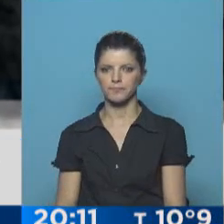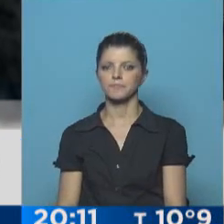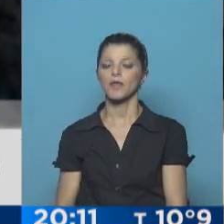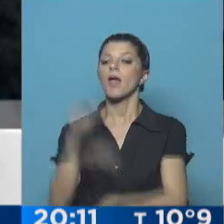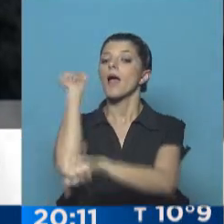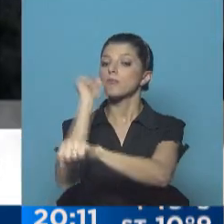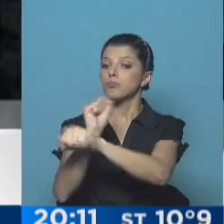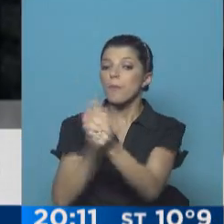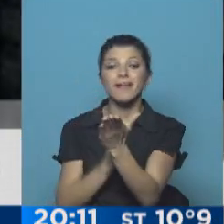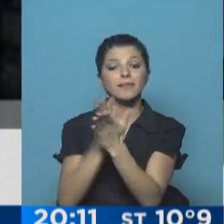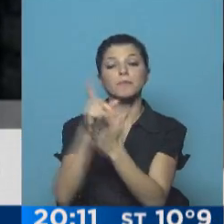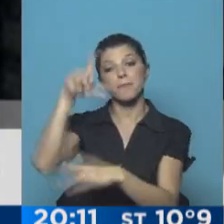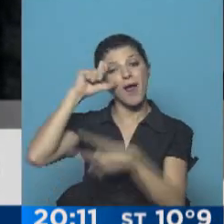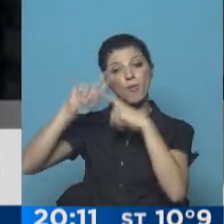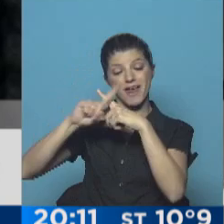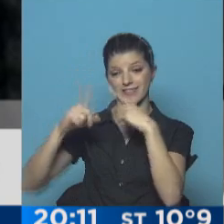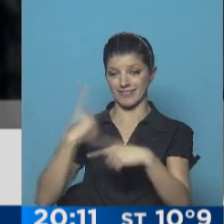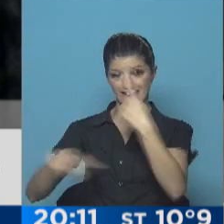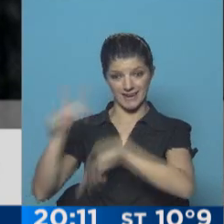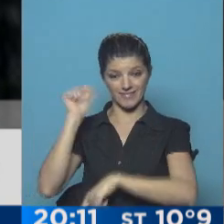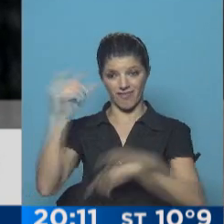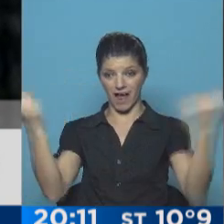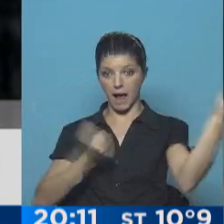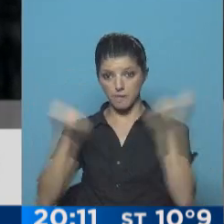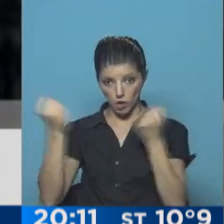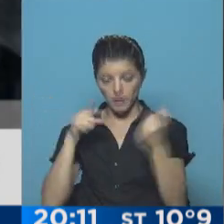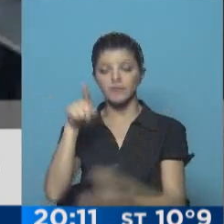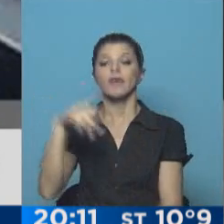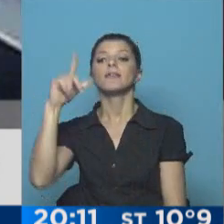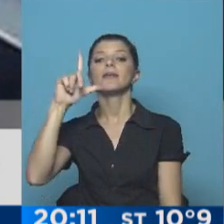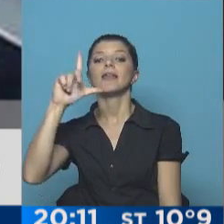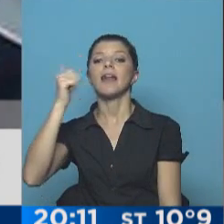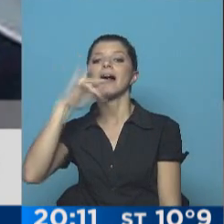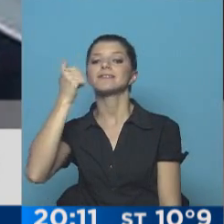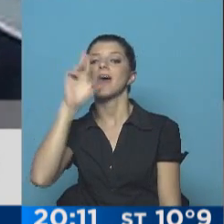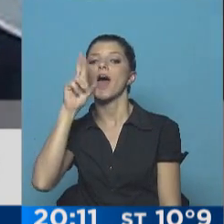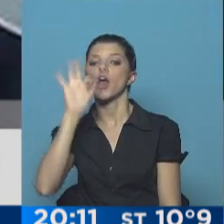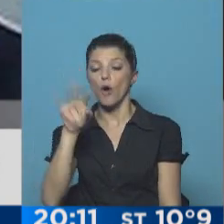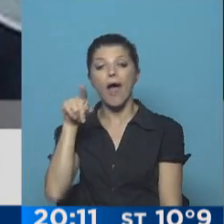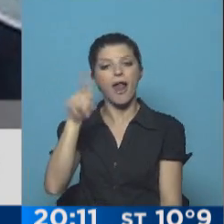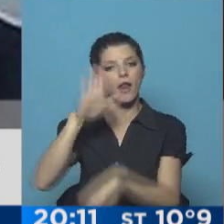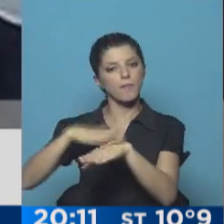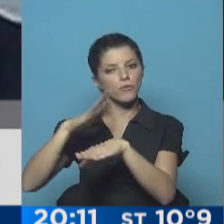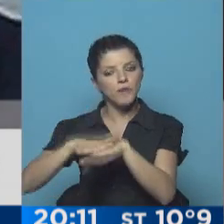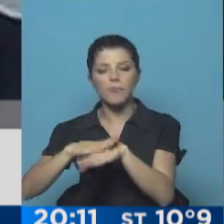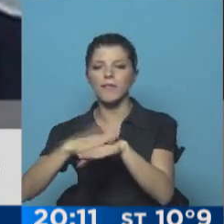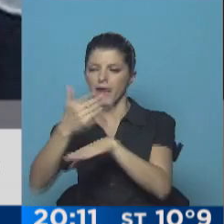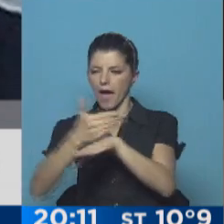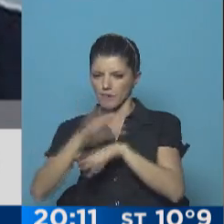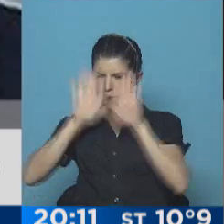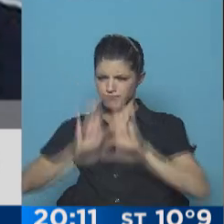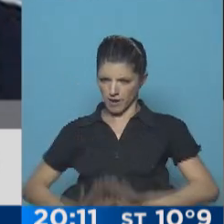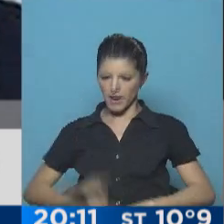Perpetua para un ex dirigente camionero. Se trata de Alejandro José Lázaro, condenado como uno de los ideólogos del crimen de